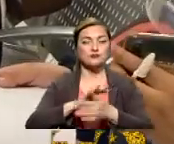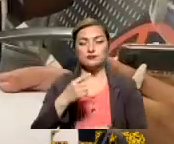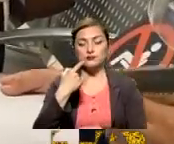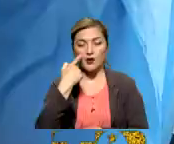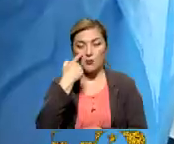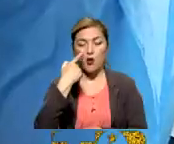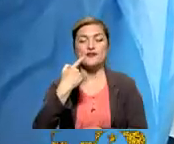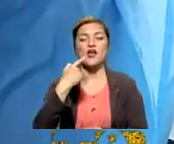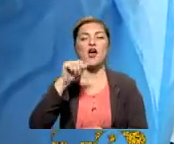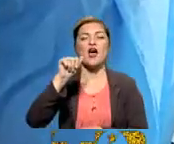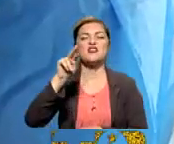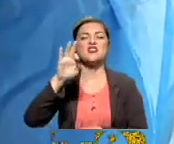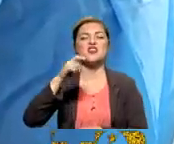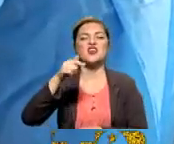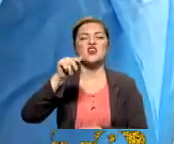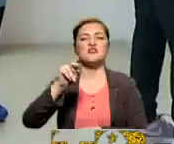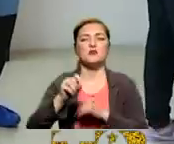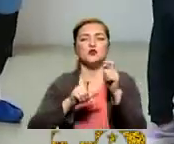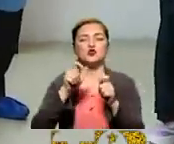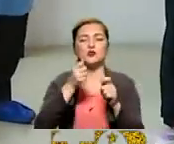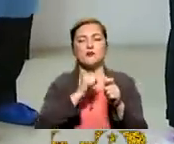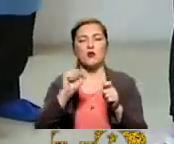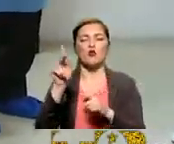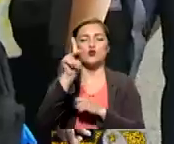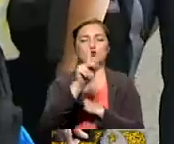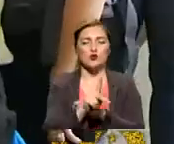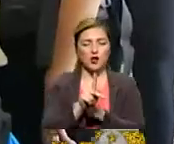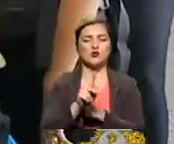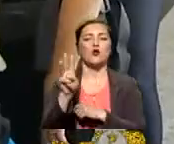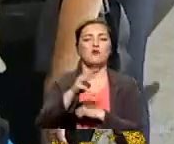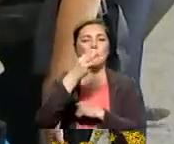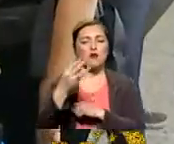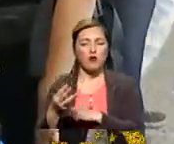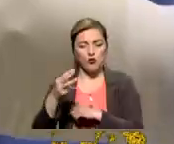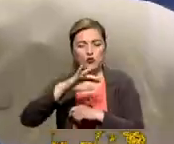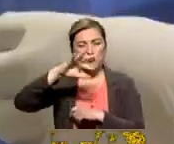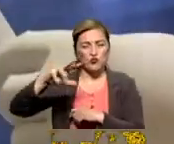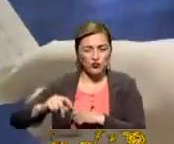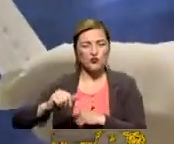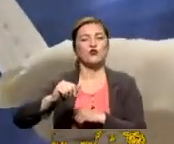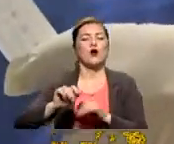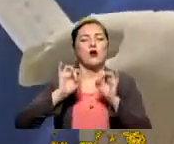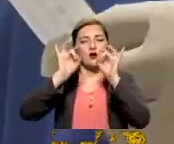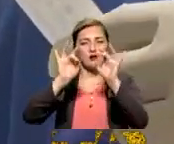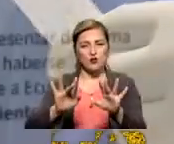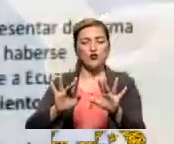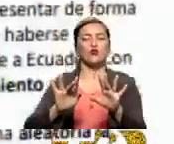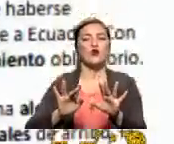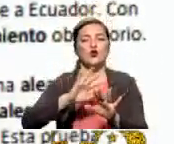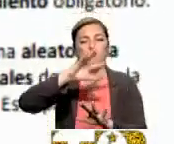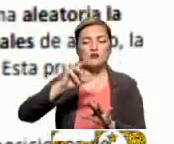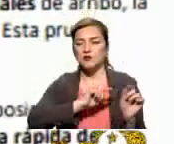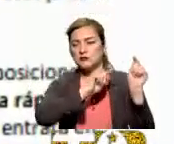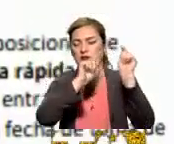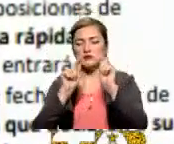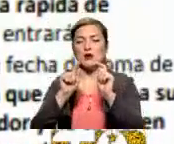rápidas de antígeno a los viajeros procedentes de Reino Unido, Australia, Sudáfrica y los países de la Unión Europea al arribar a las terminales aéreas. Pero en